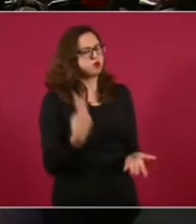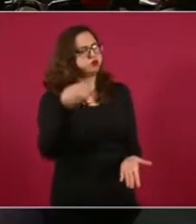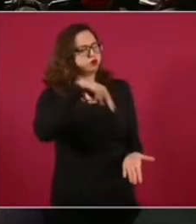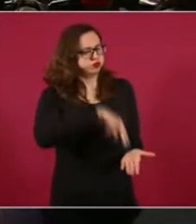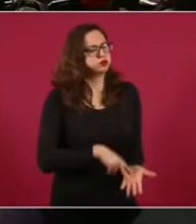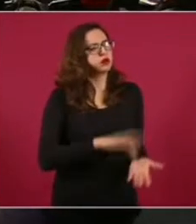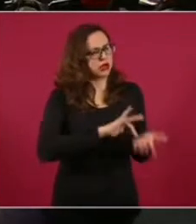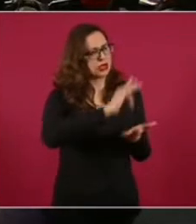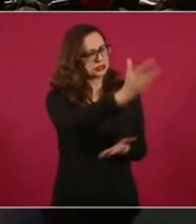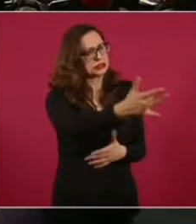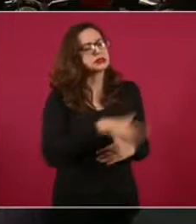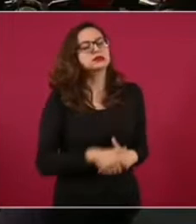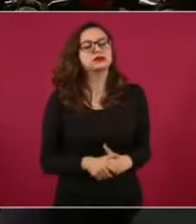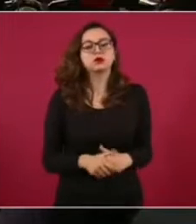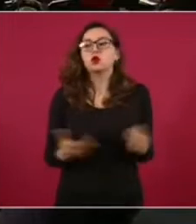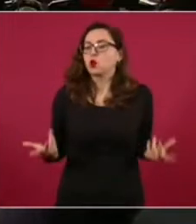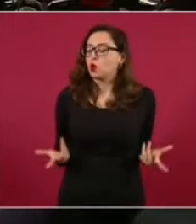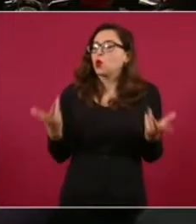podamos juntos,